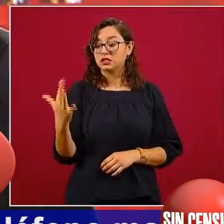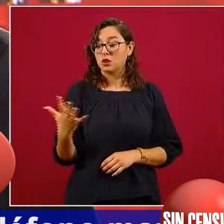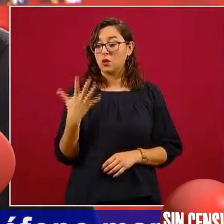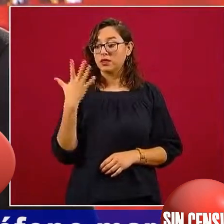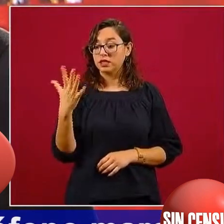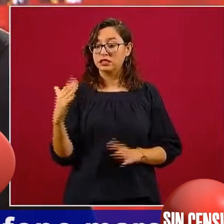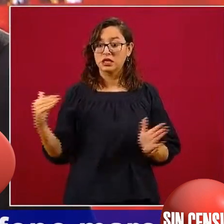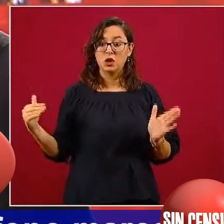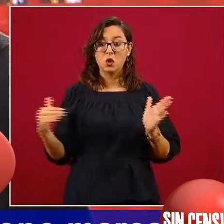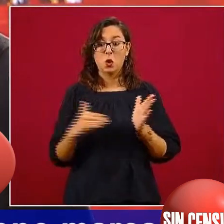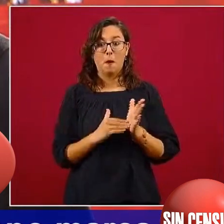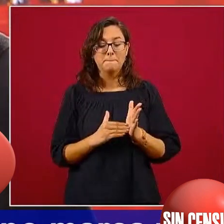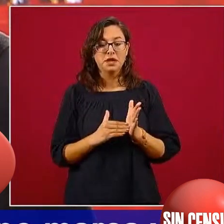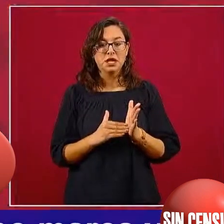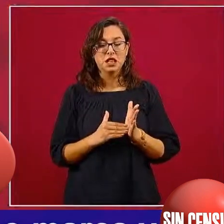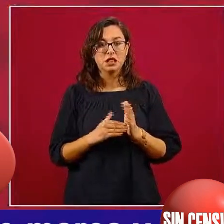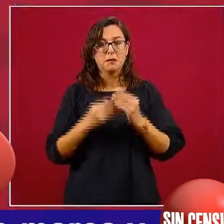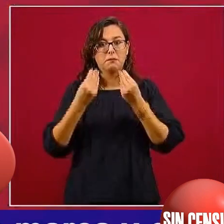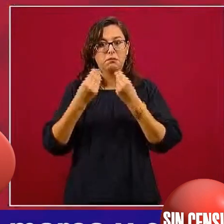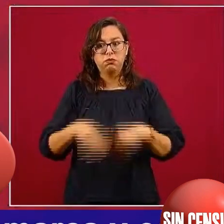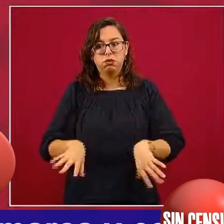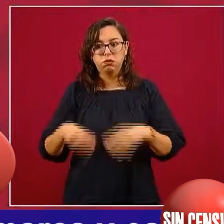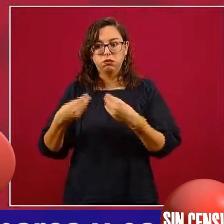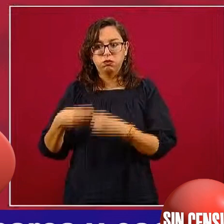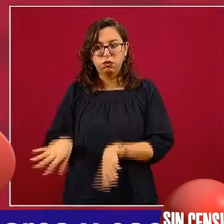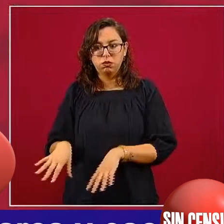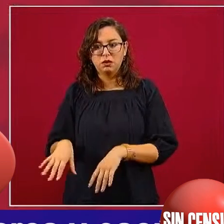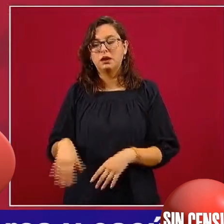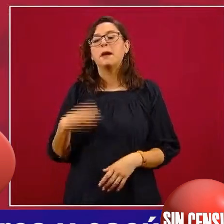555,000, mayo menos